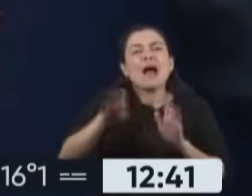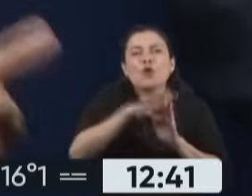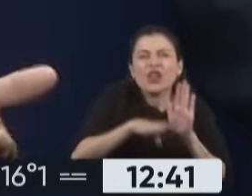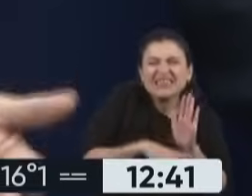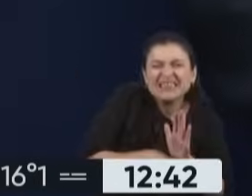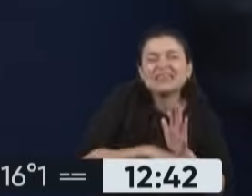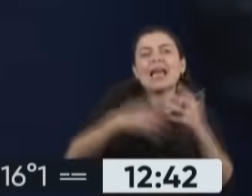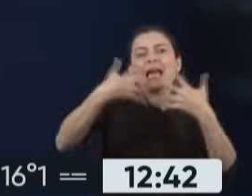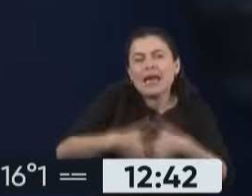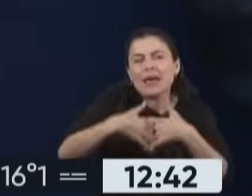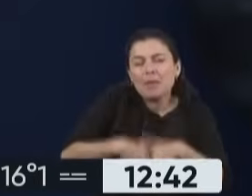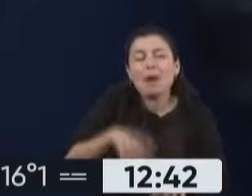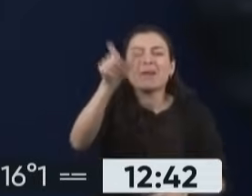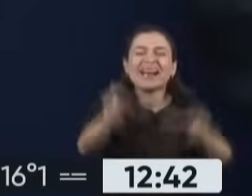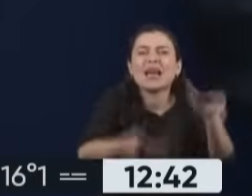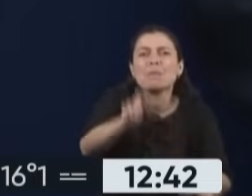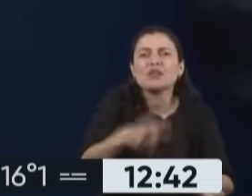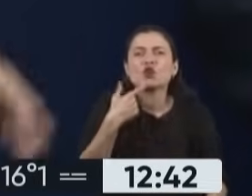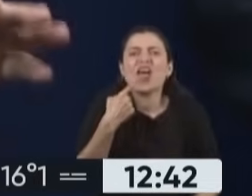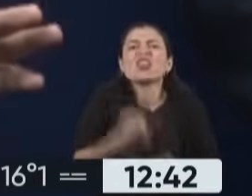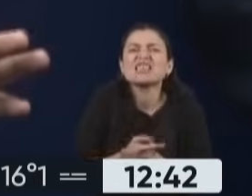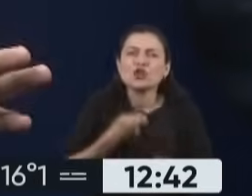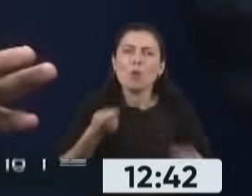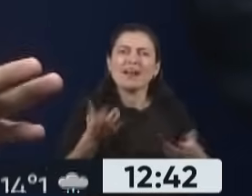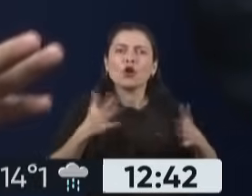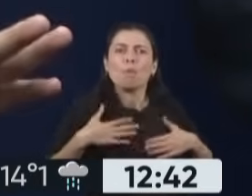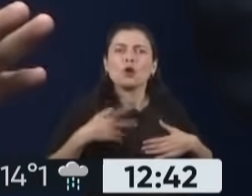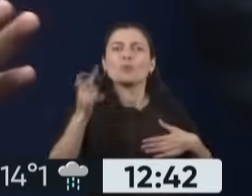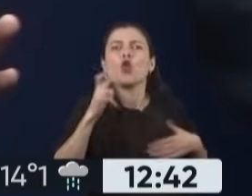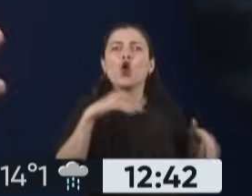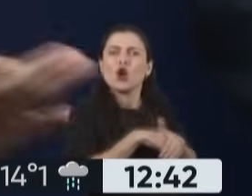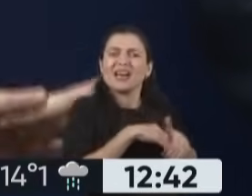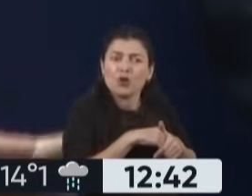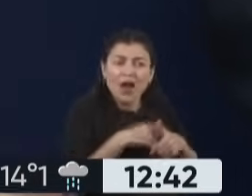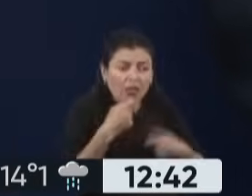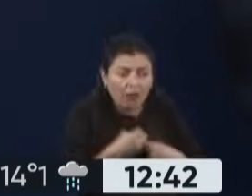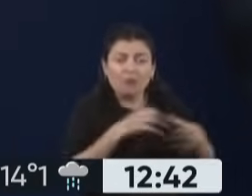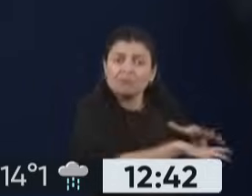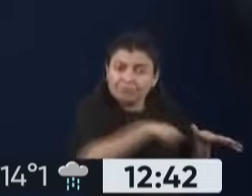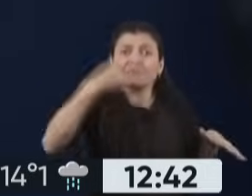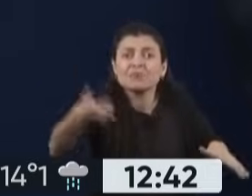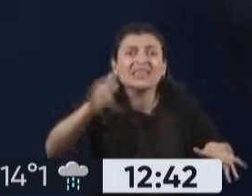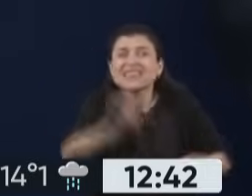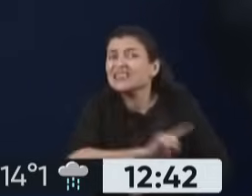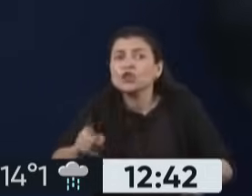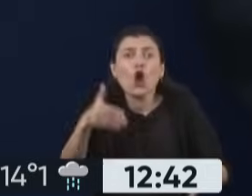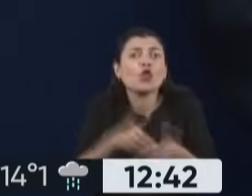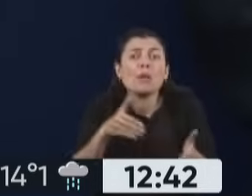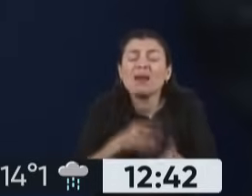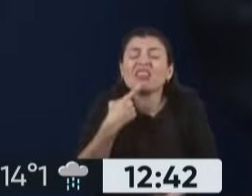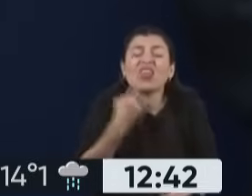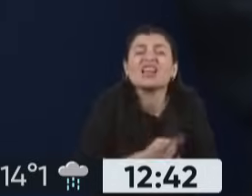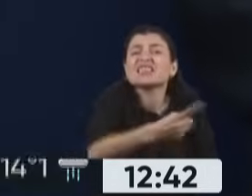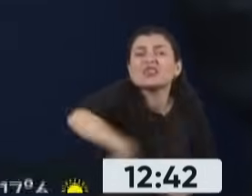gente pueda usar sus dólares. No tiene absolutamente nada que ver con el acuerdo con el